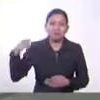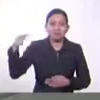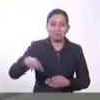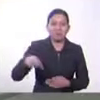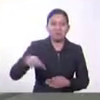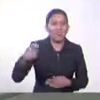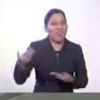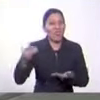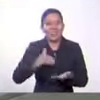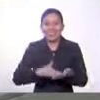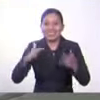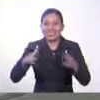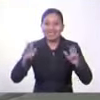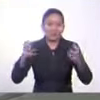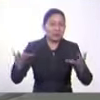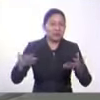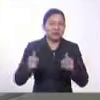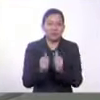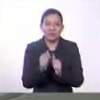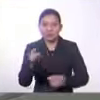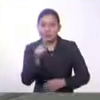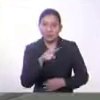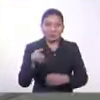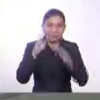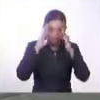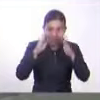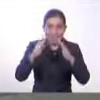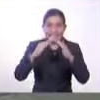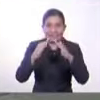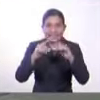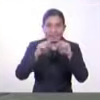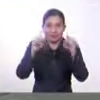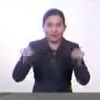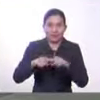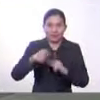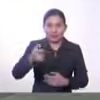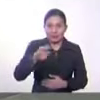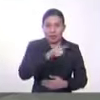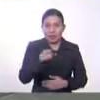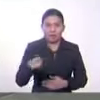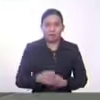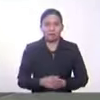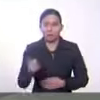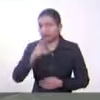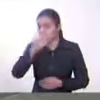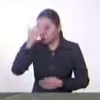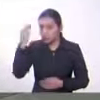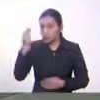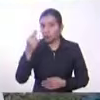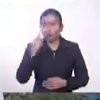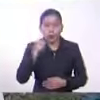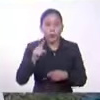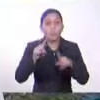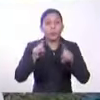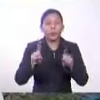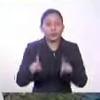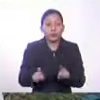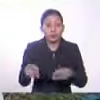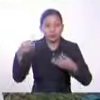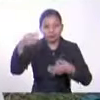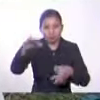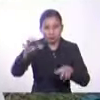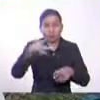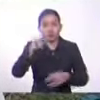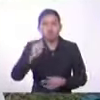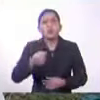estar nuevamente aquí contigo y con los amigos y amigas en casa. Bueno, recordarles que tienen que ver la guía, que pueden tener acceso